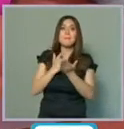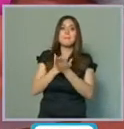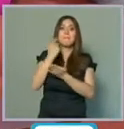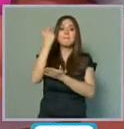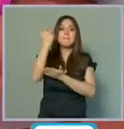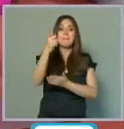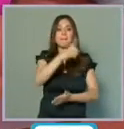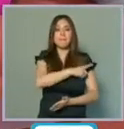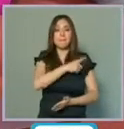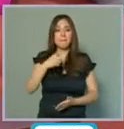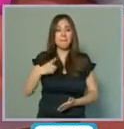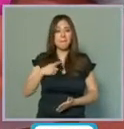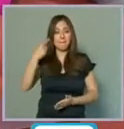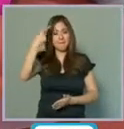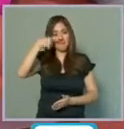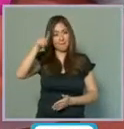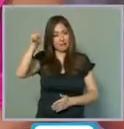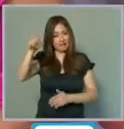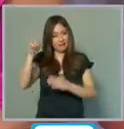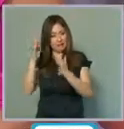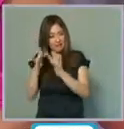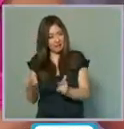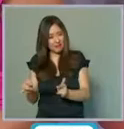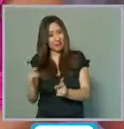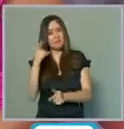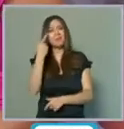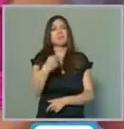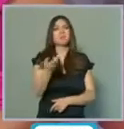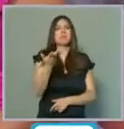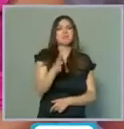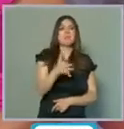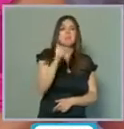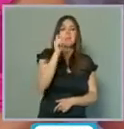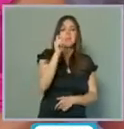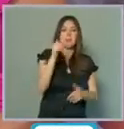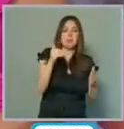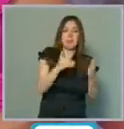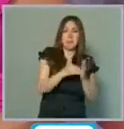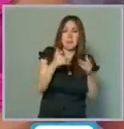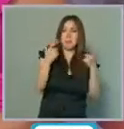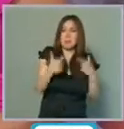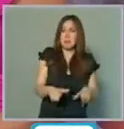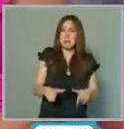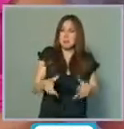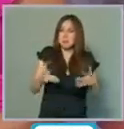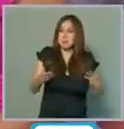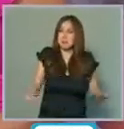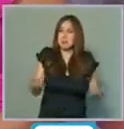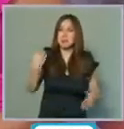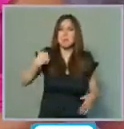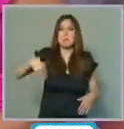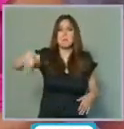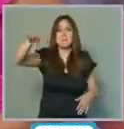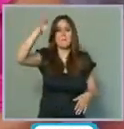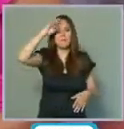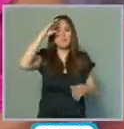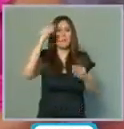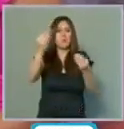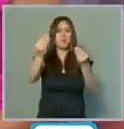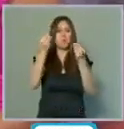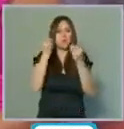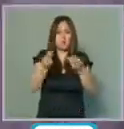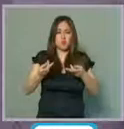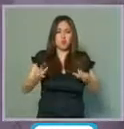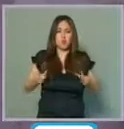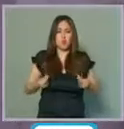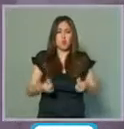a los súbditos franceses, hablar de 20,000 pesos de Sí, también era pasteles mucho. era mucho dinero.